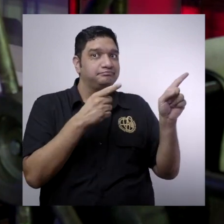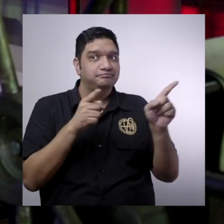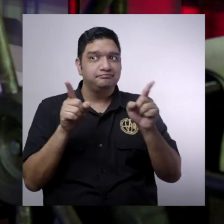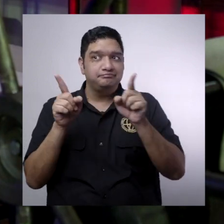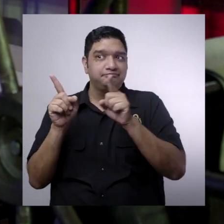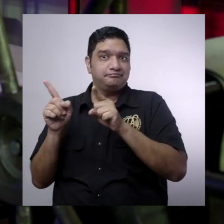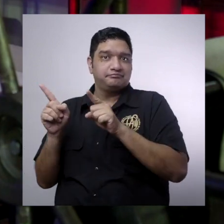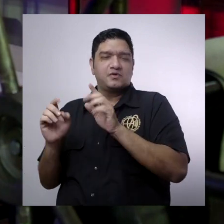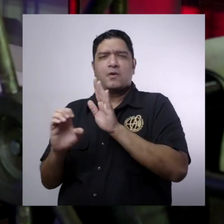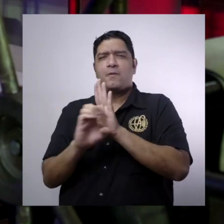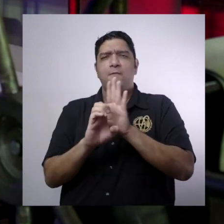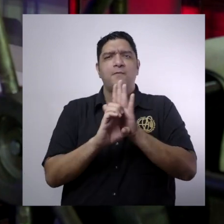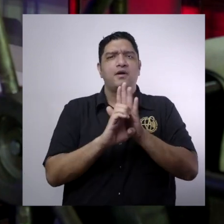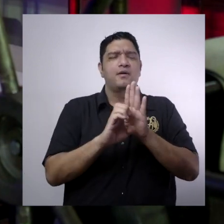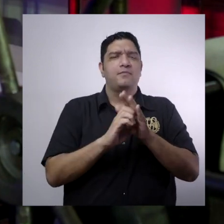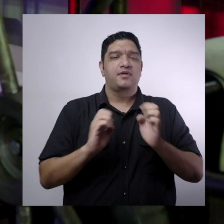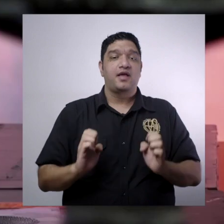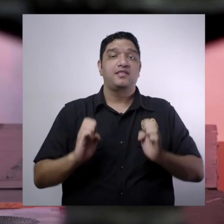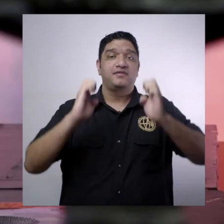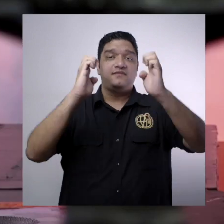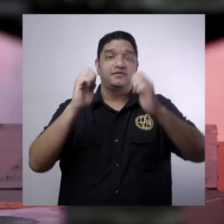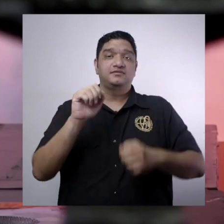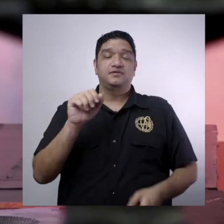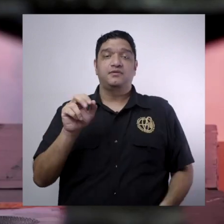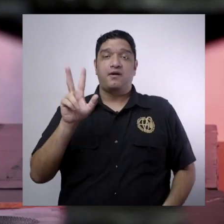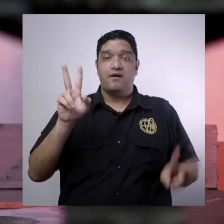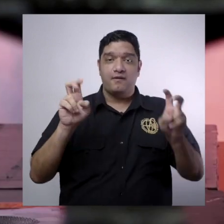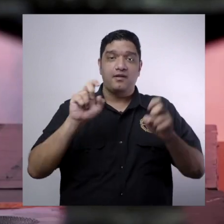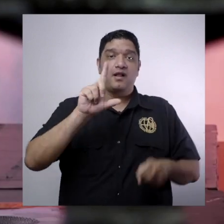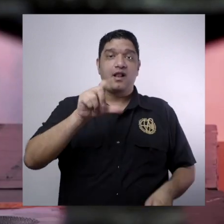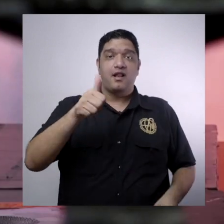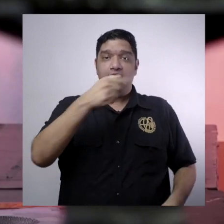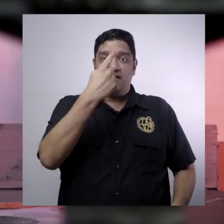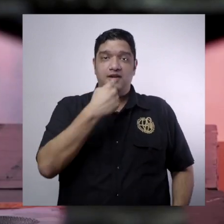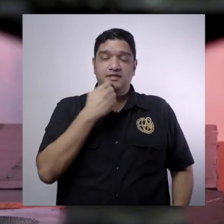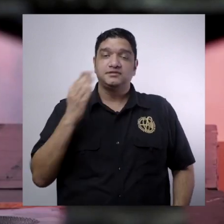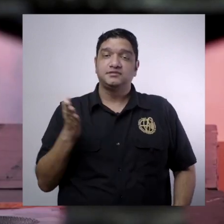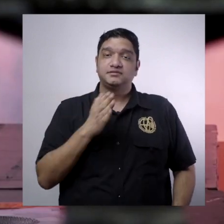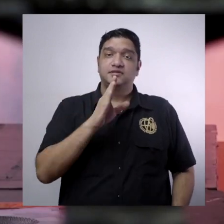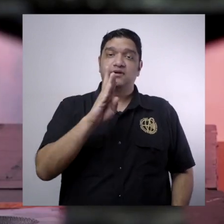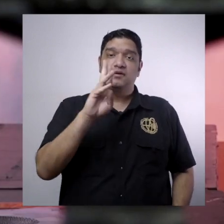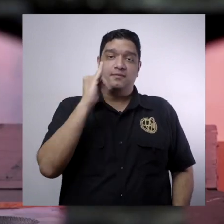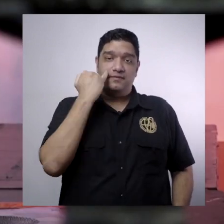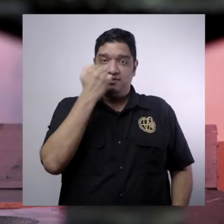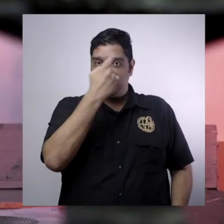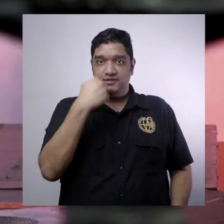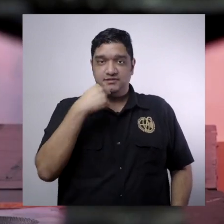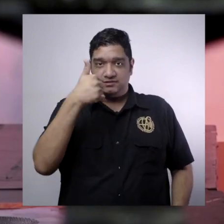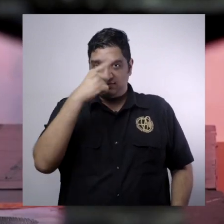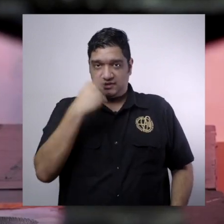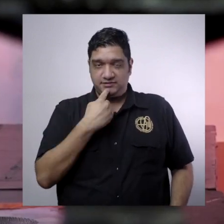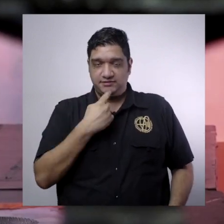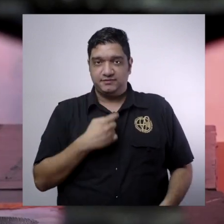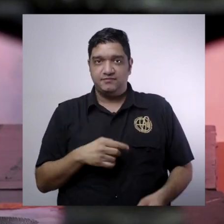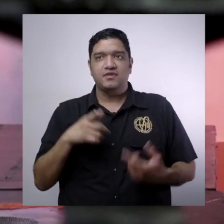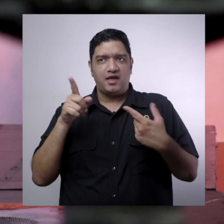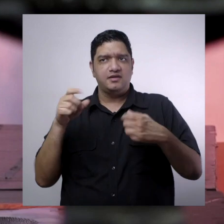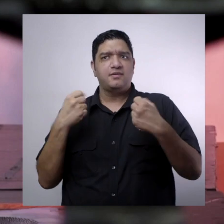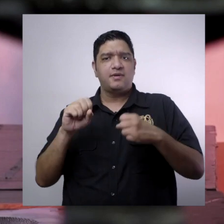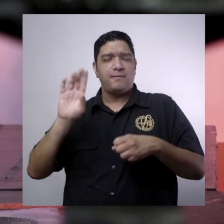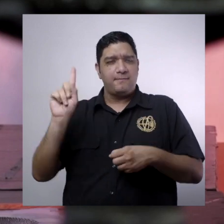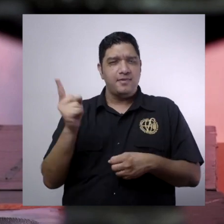como por ejemplo en el edificio Las Brisas, donde hice mi primer mural formal con